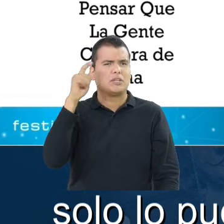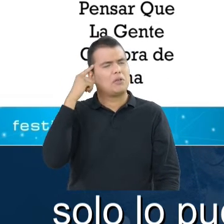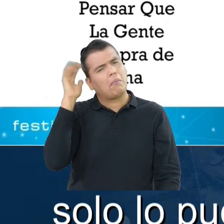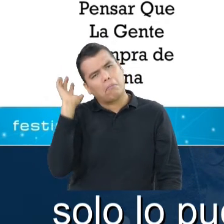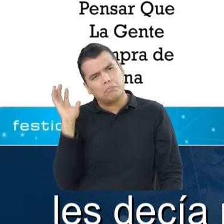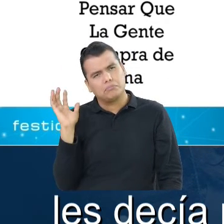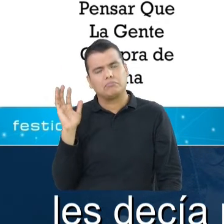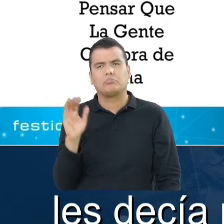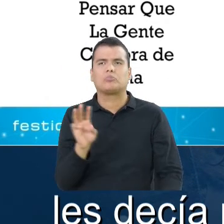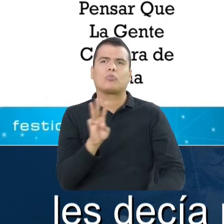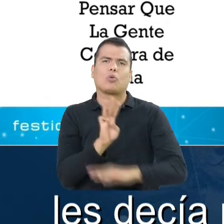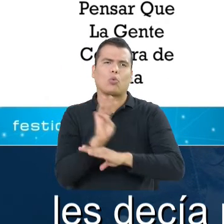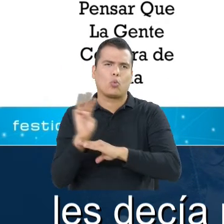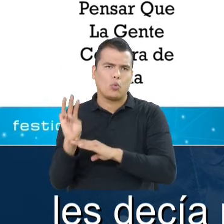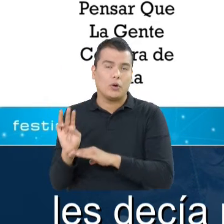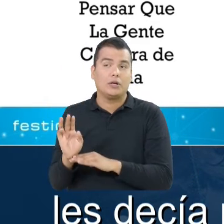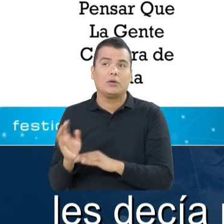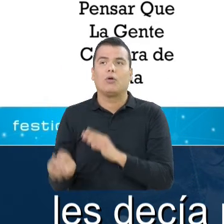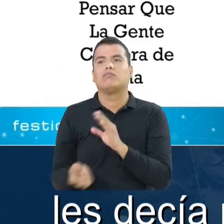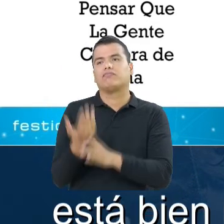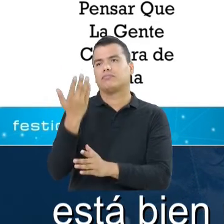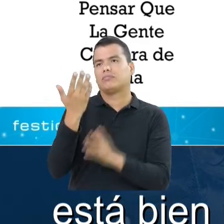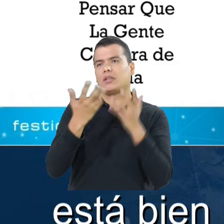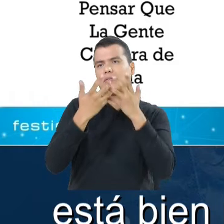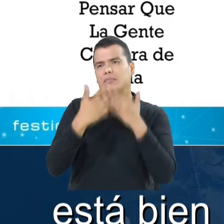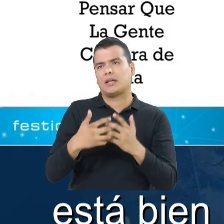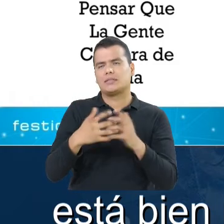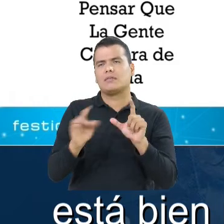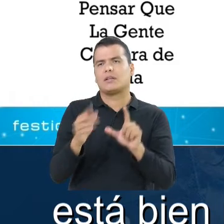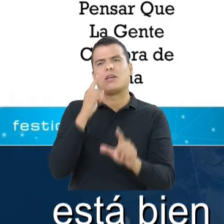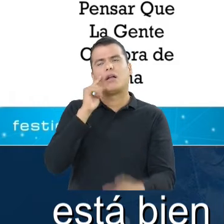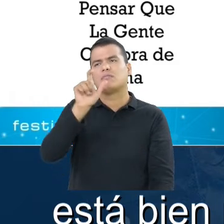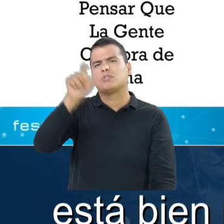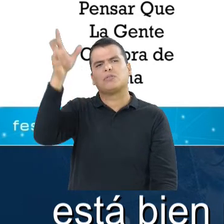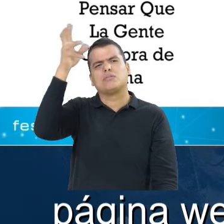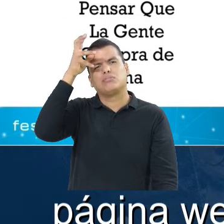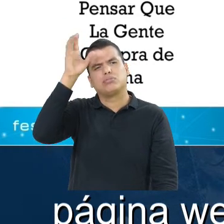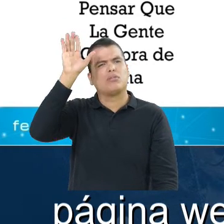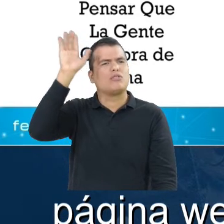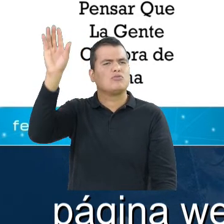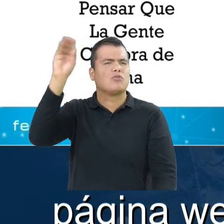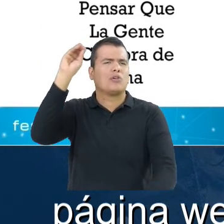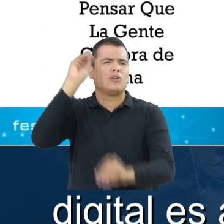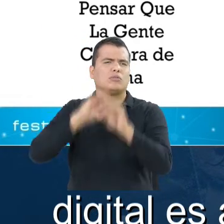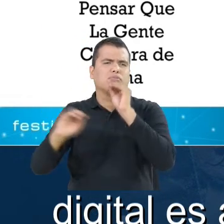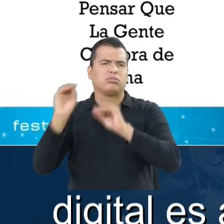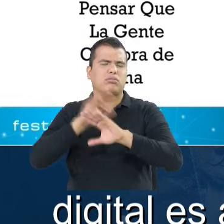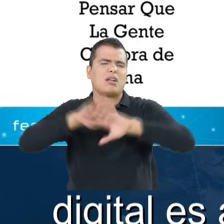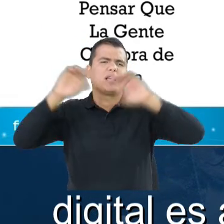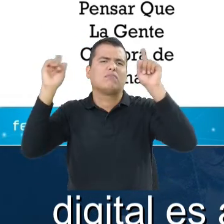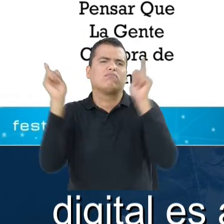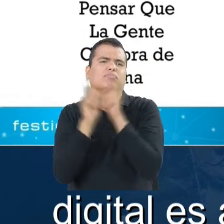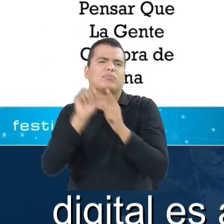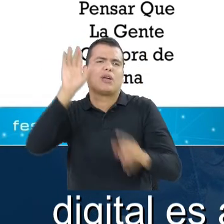hacer una página web o que crear un negocio en digital es algo que solamente lo puede hacer un ingeniero de sistemas,